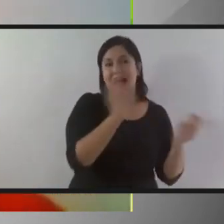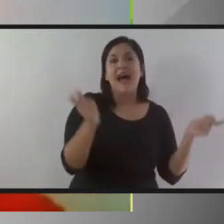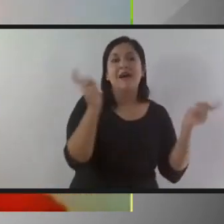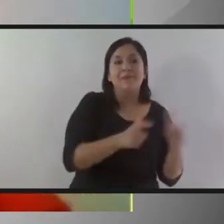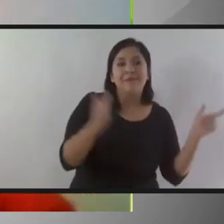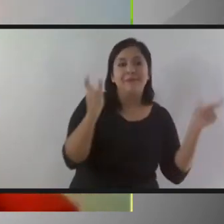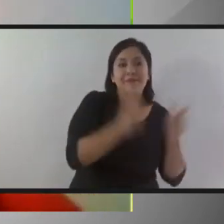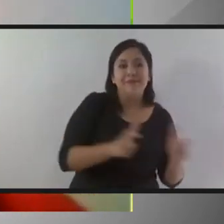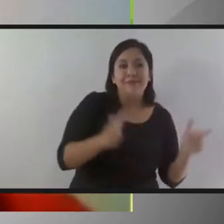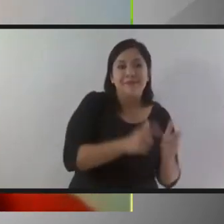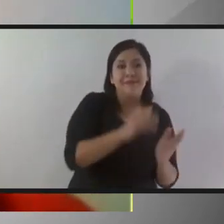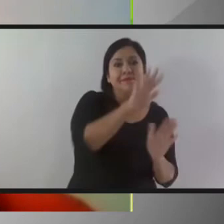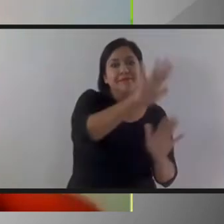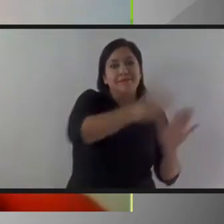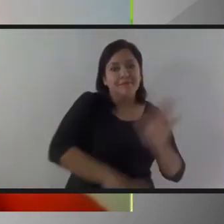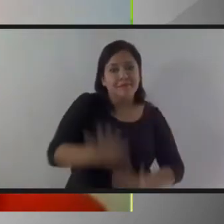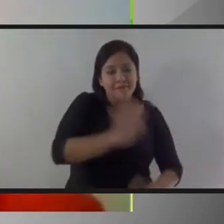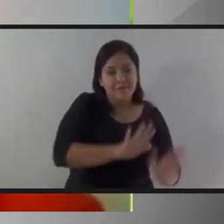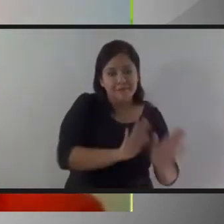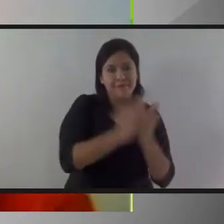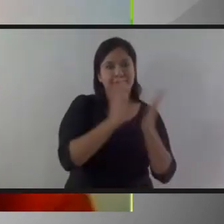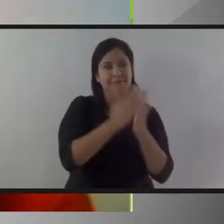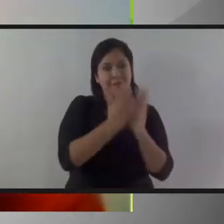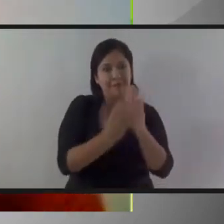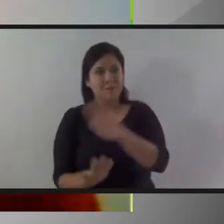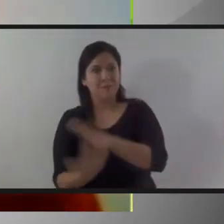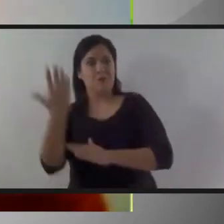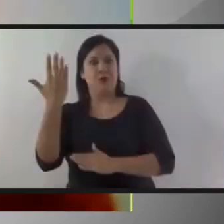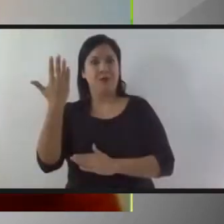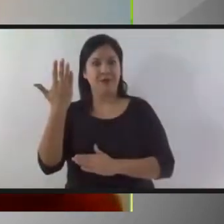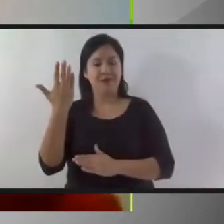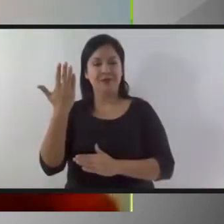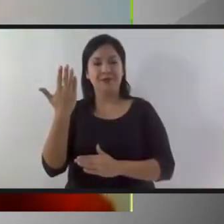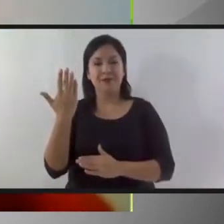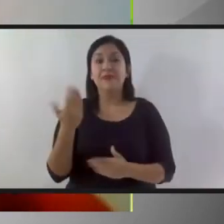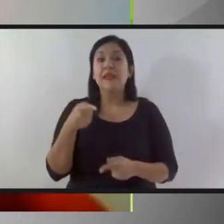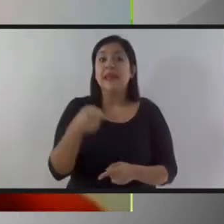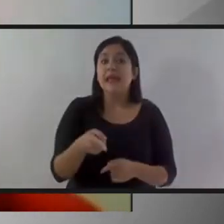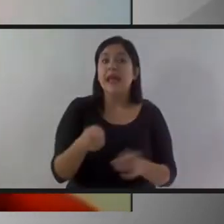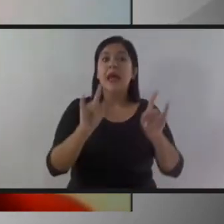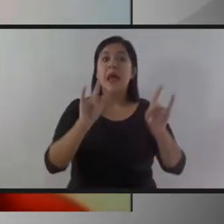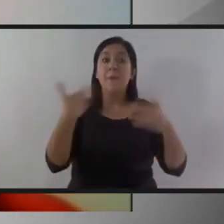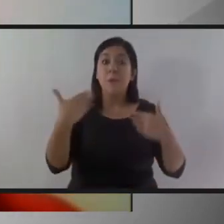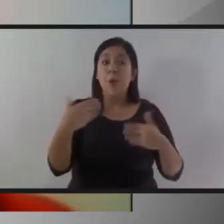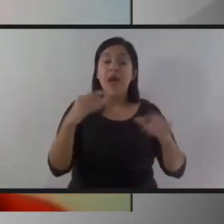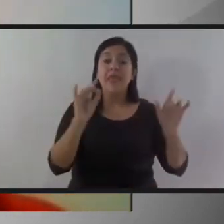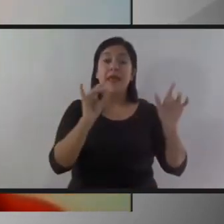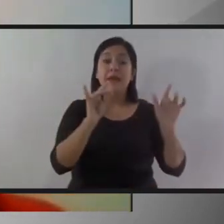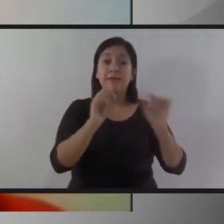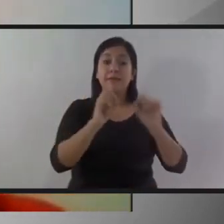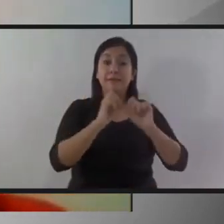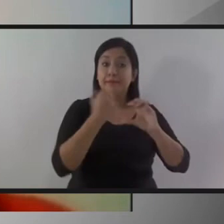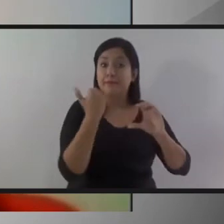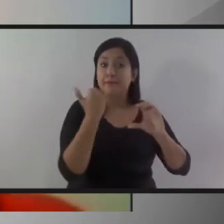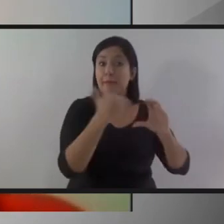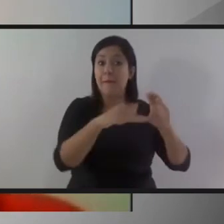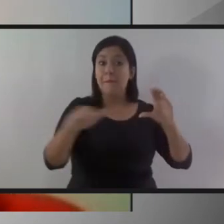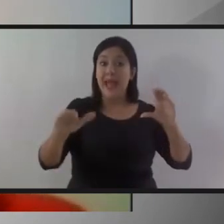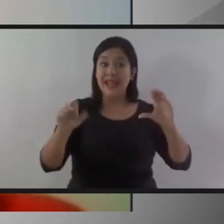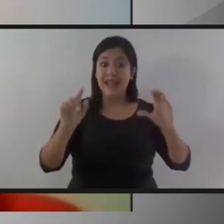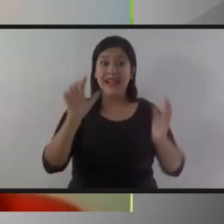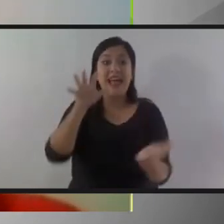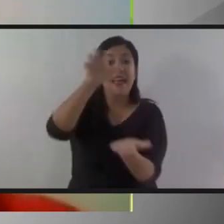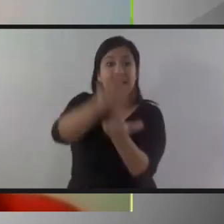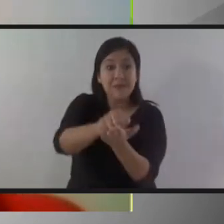gratuita desde la página de la facultad. Los enlaces para estas descargas están en nuestro correo de